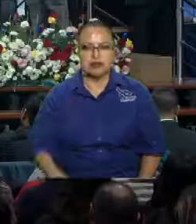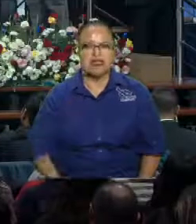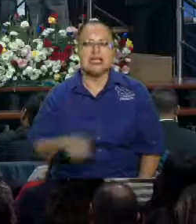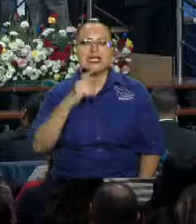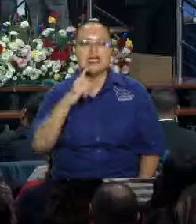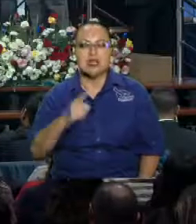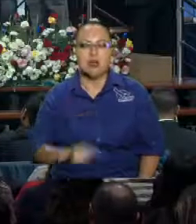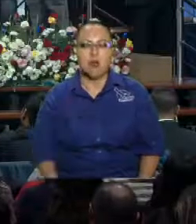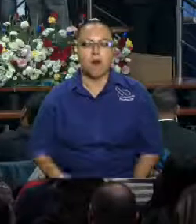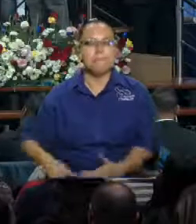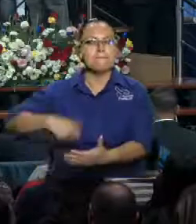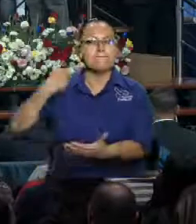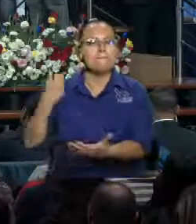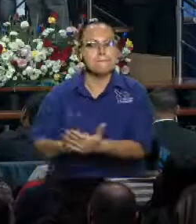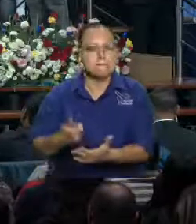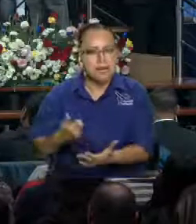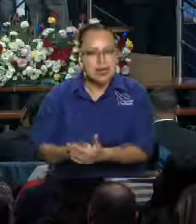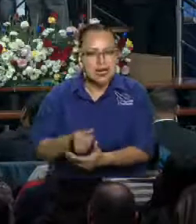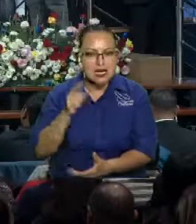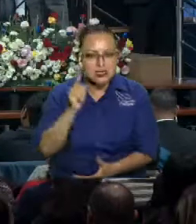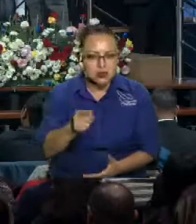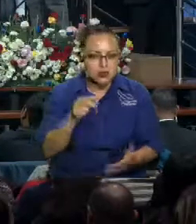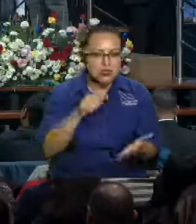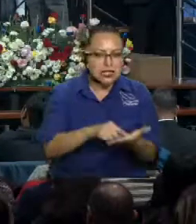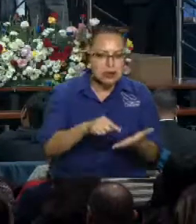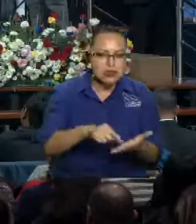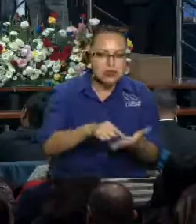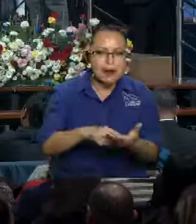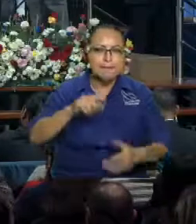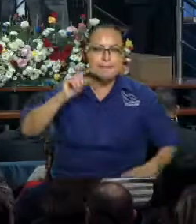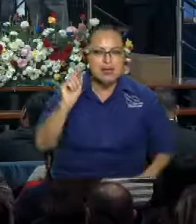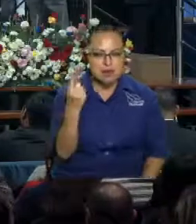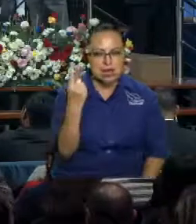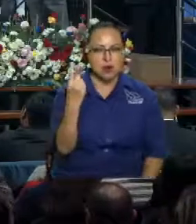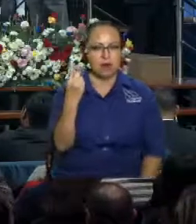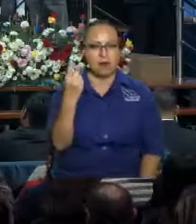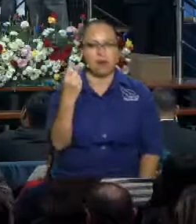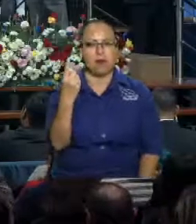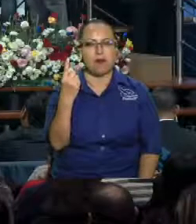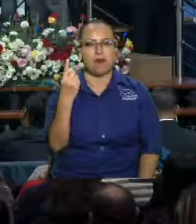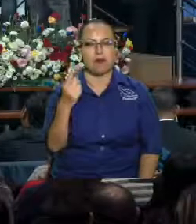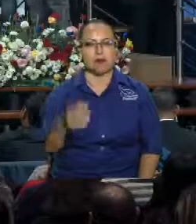contestó? Le dijo, paga tu deuda primero.